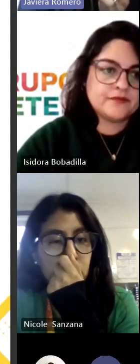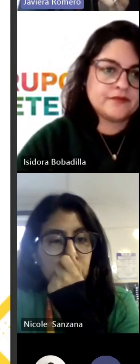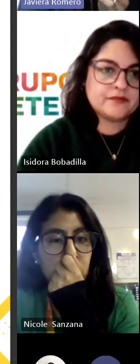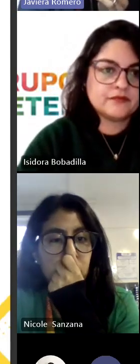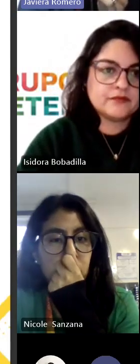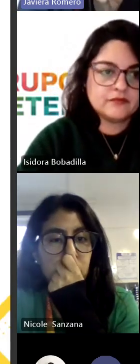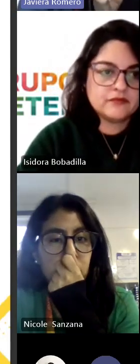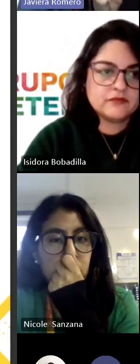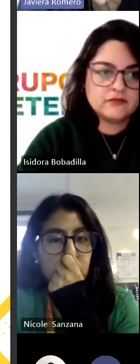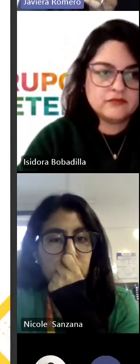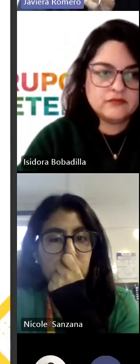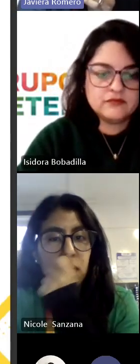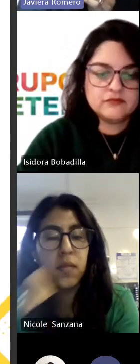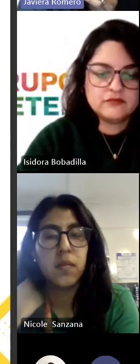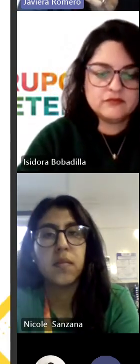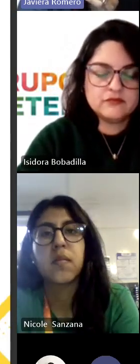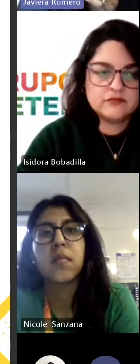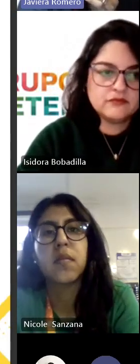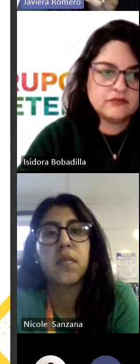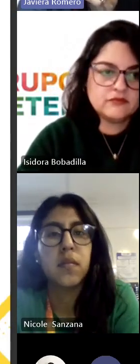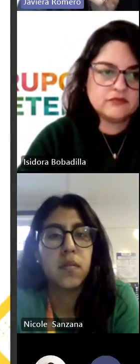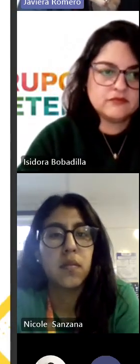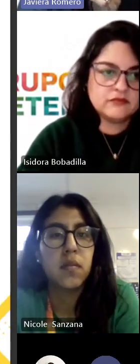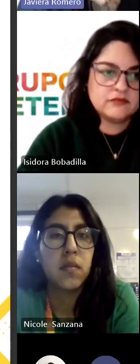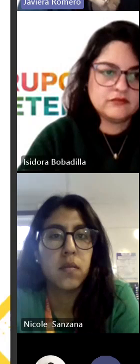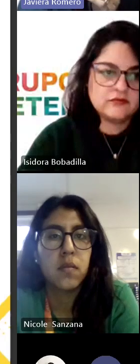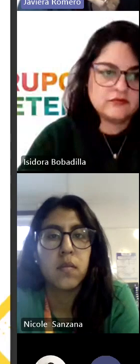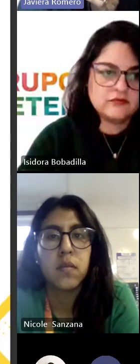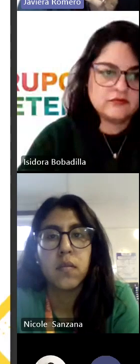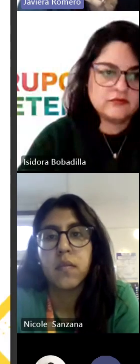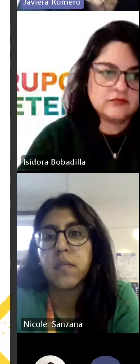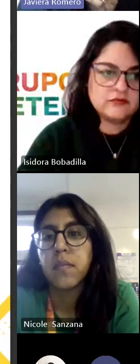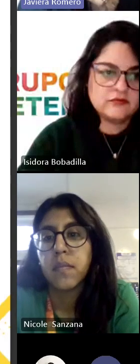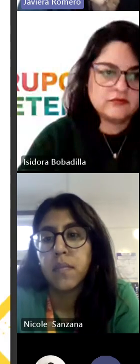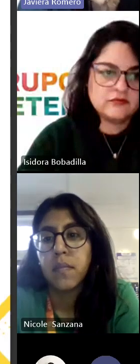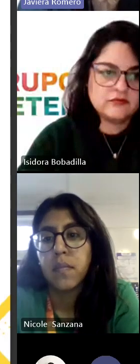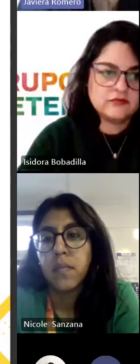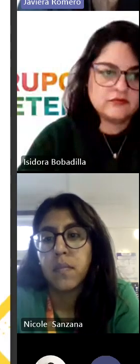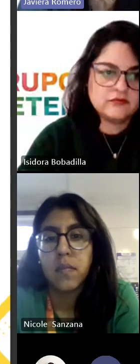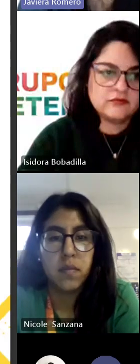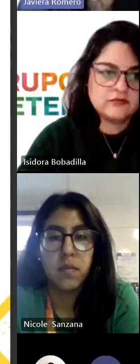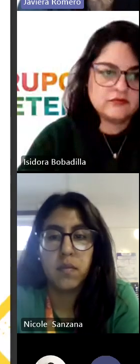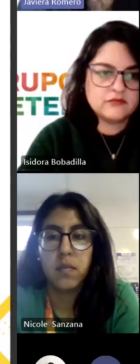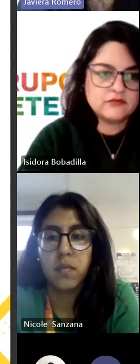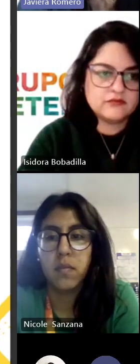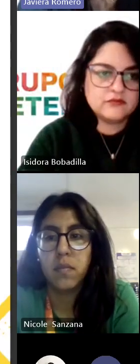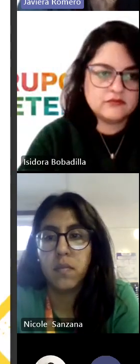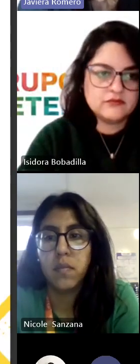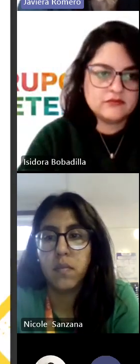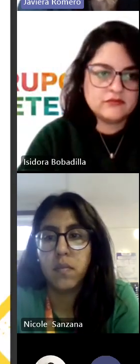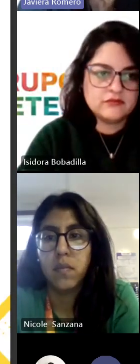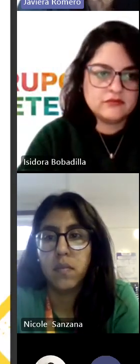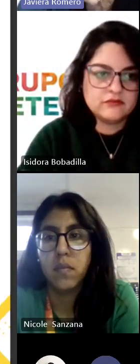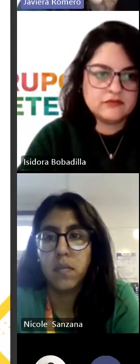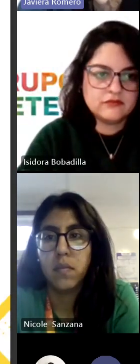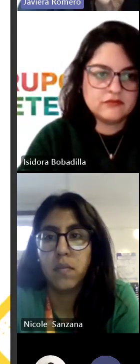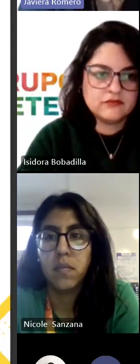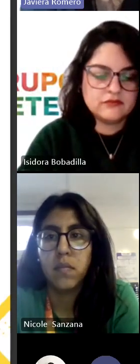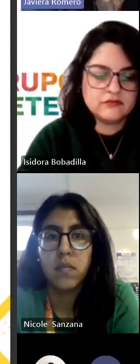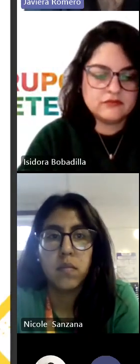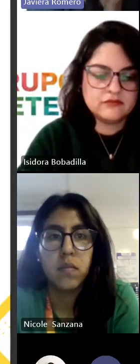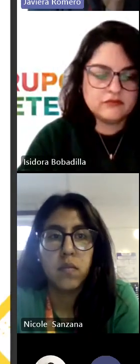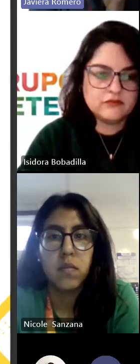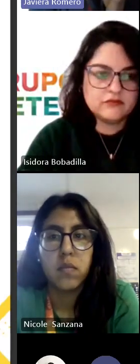buena comunicación entre los miembros de la familia, que el joven, el adolescente o el niño se sienta comprendido, comprendida, existiendo